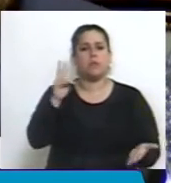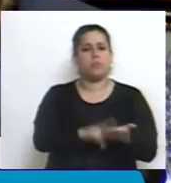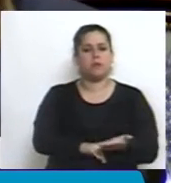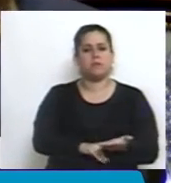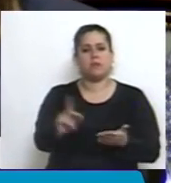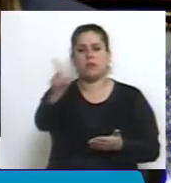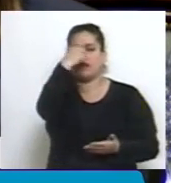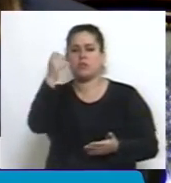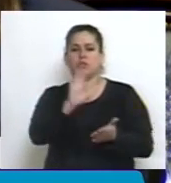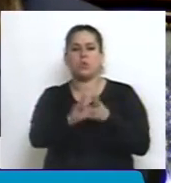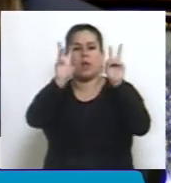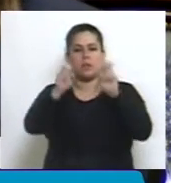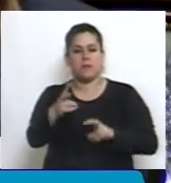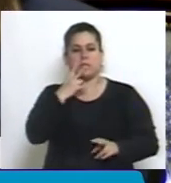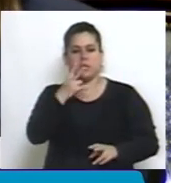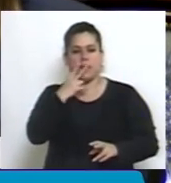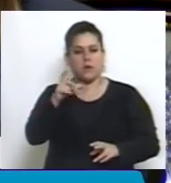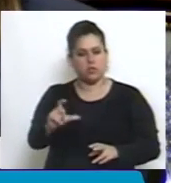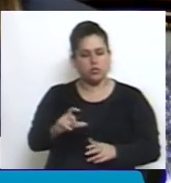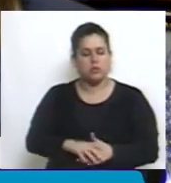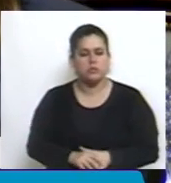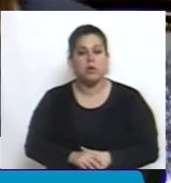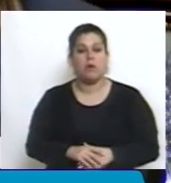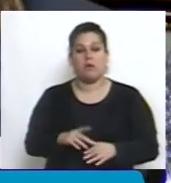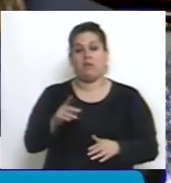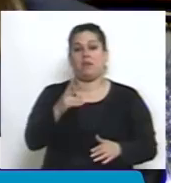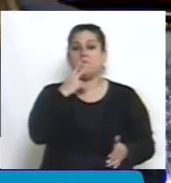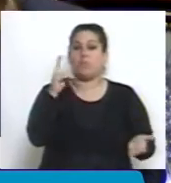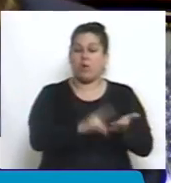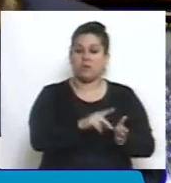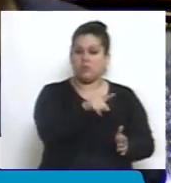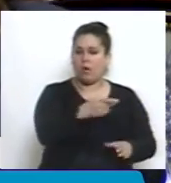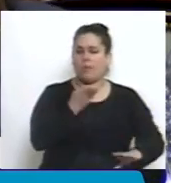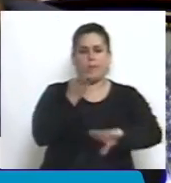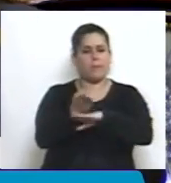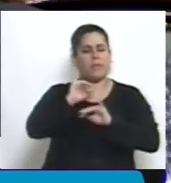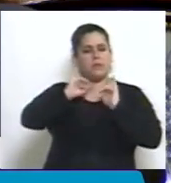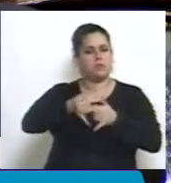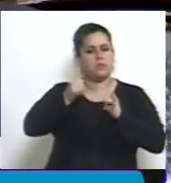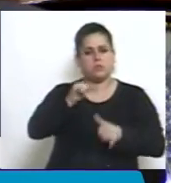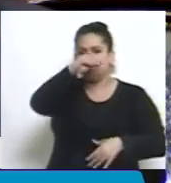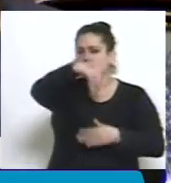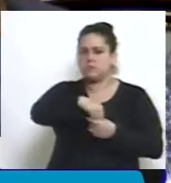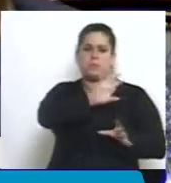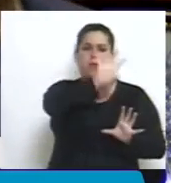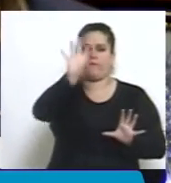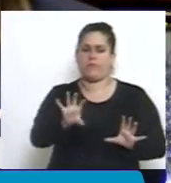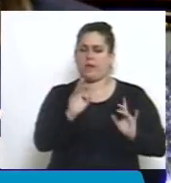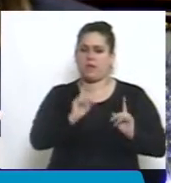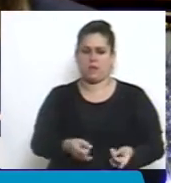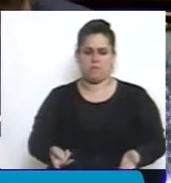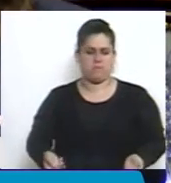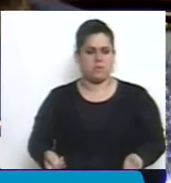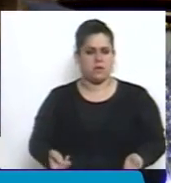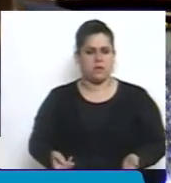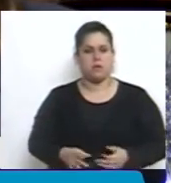a los cigarrillos. La Comisión Federal de Impuestos pide la coparticipación federal.